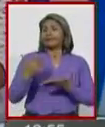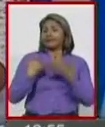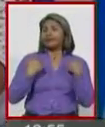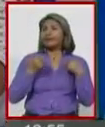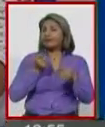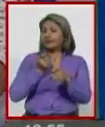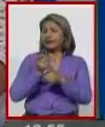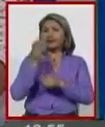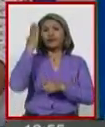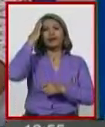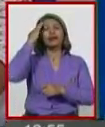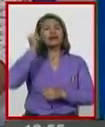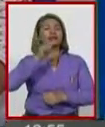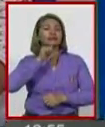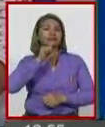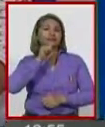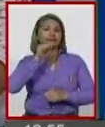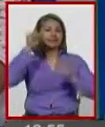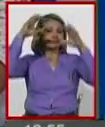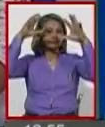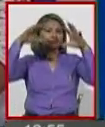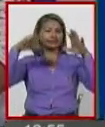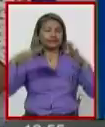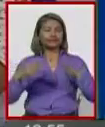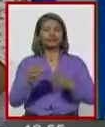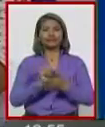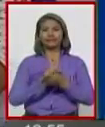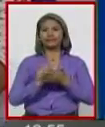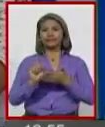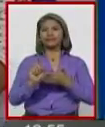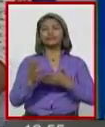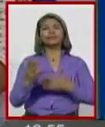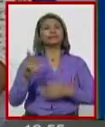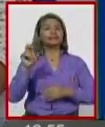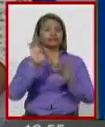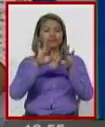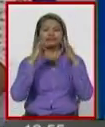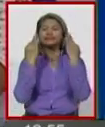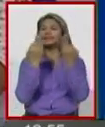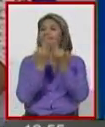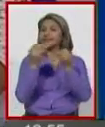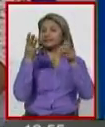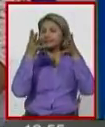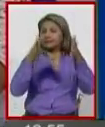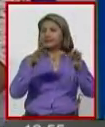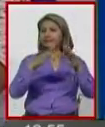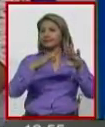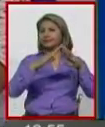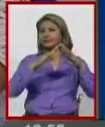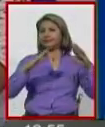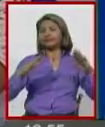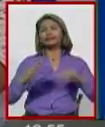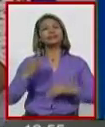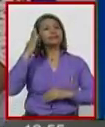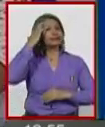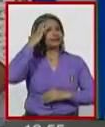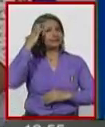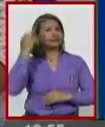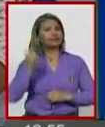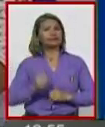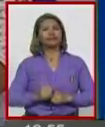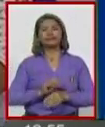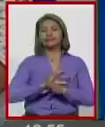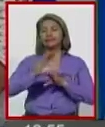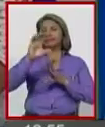visto afectado a raíz de la fuerte lluvia que se registró este fin de semana. 30 familias tuvieron que abandonar sus viviendas ya que se